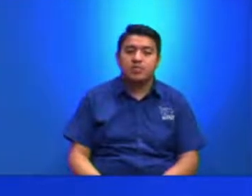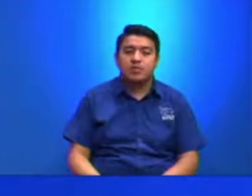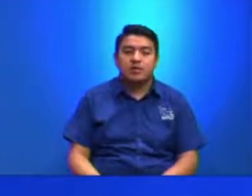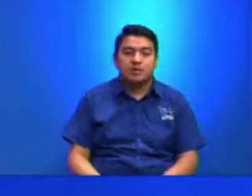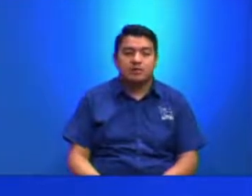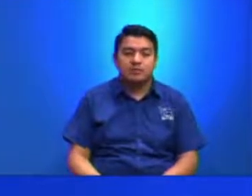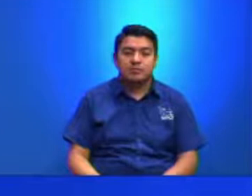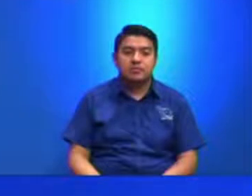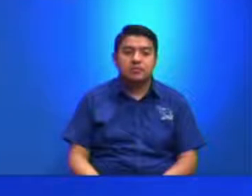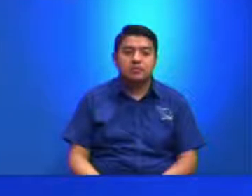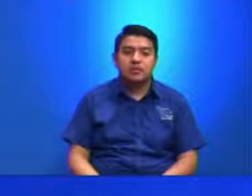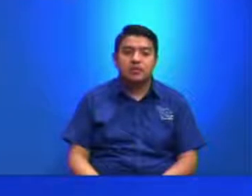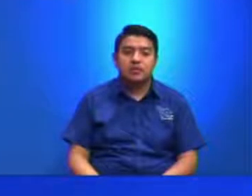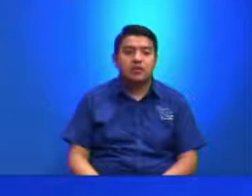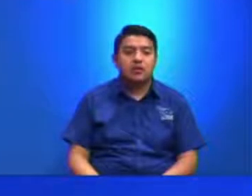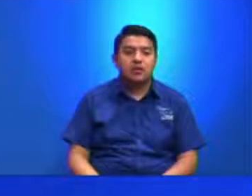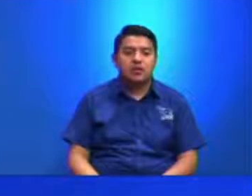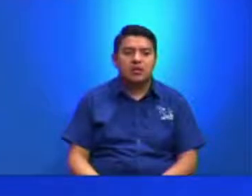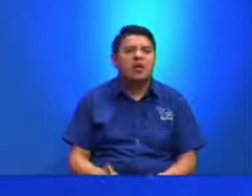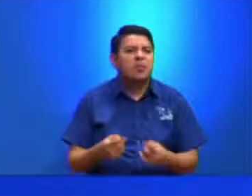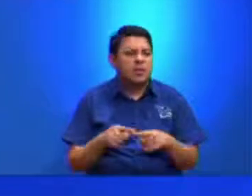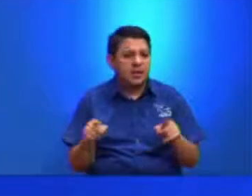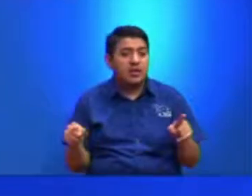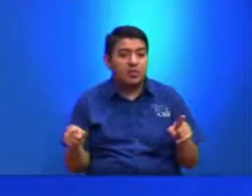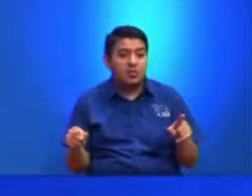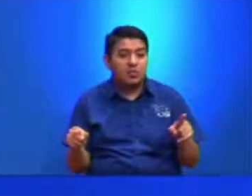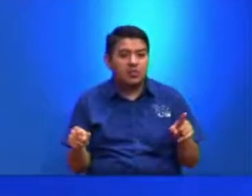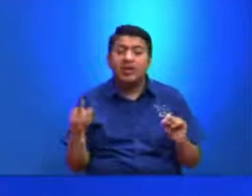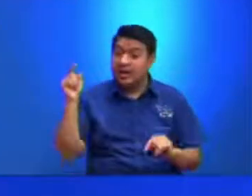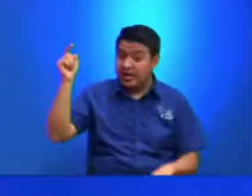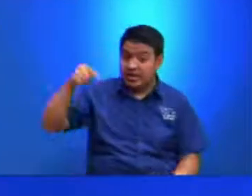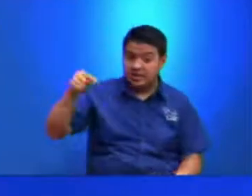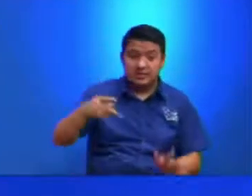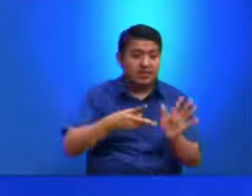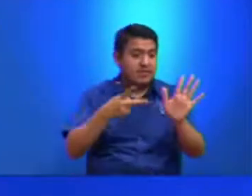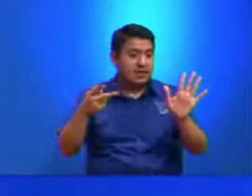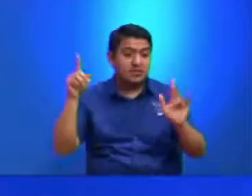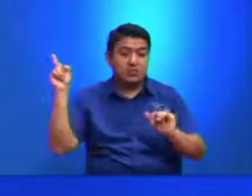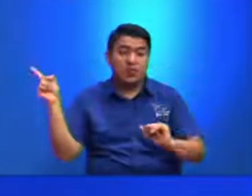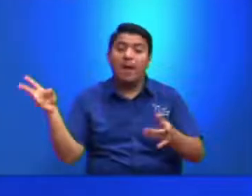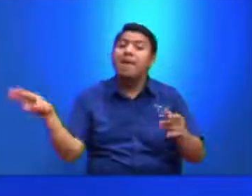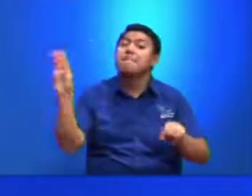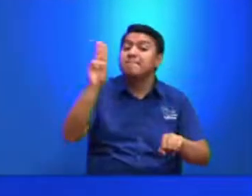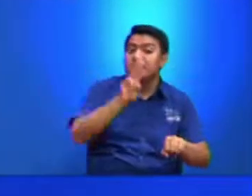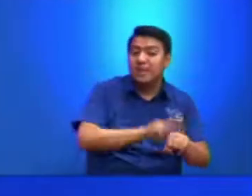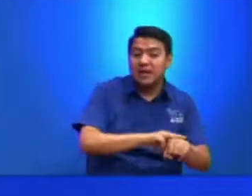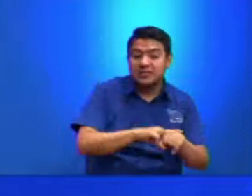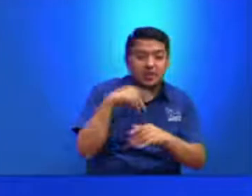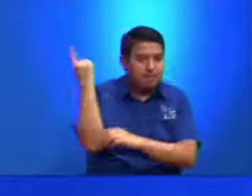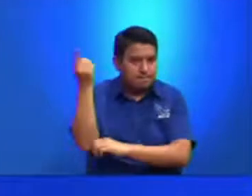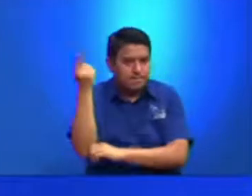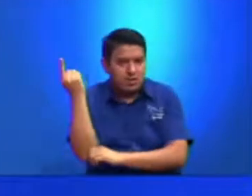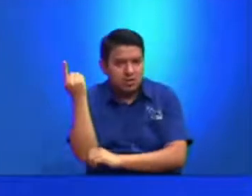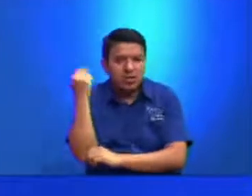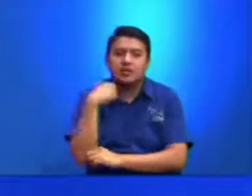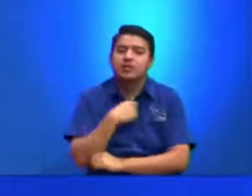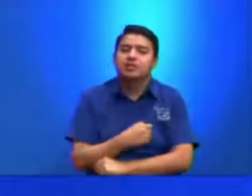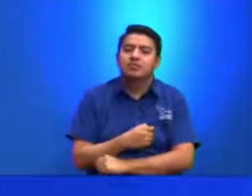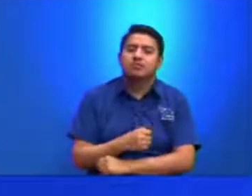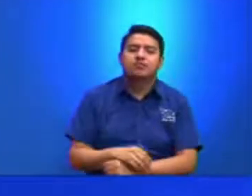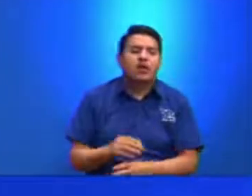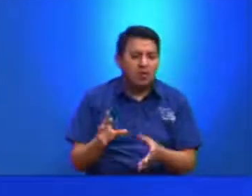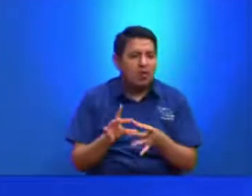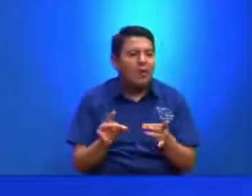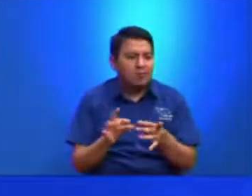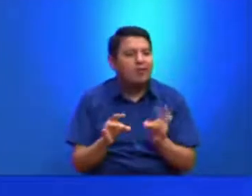hablaron al rey, pero esta es la más impactante, lo vinieron a adular. Ahora déjeme contarle más o menos